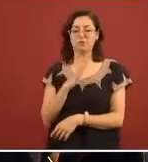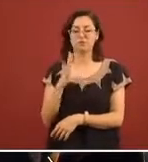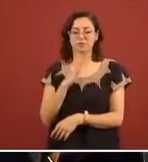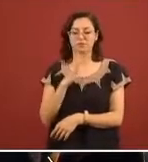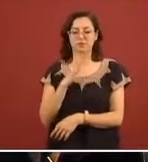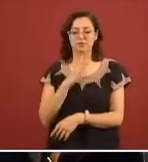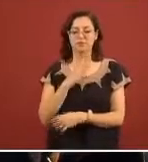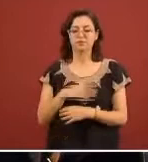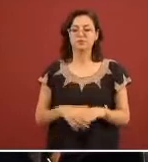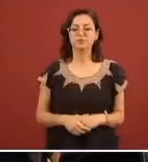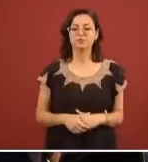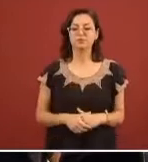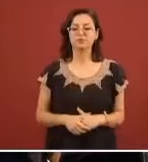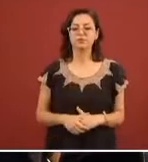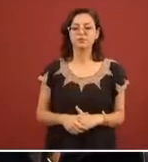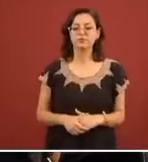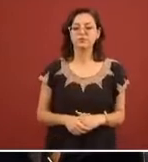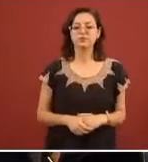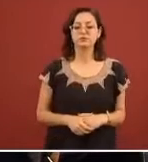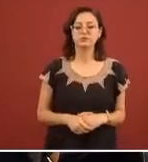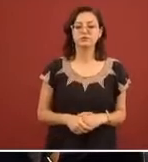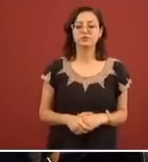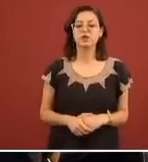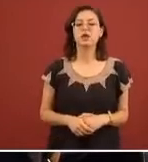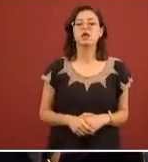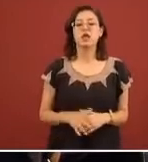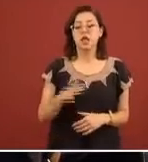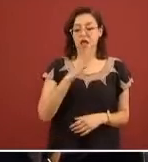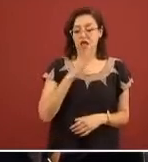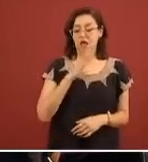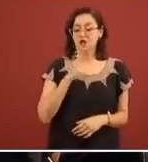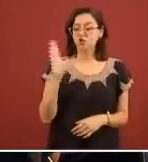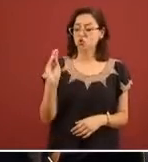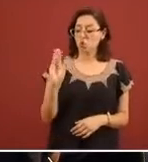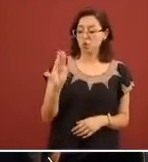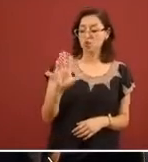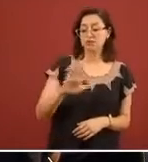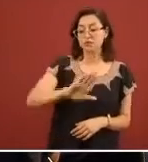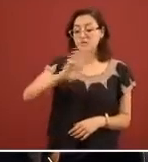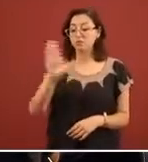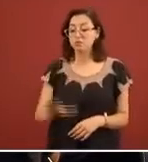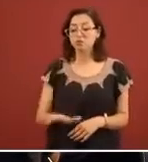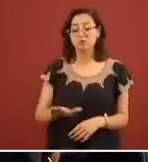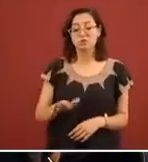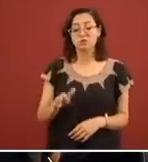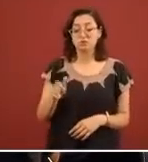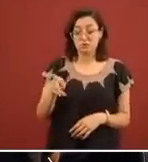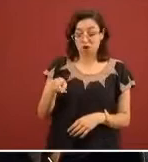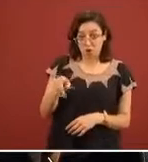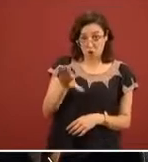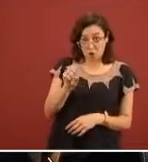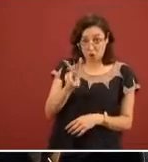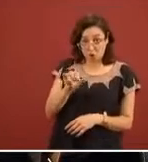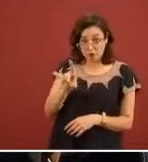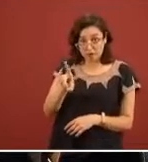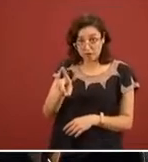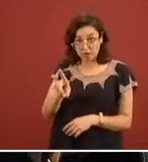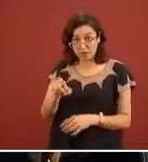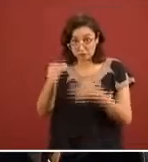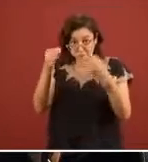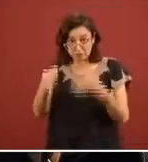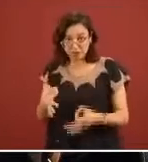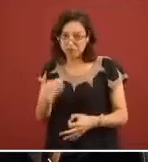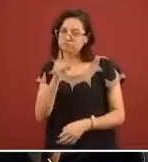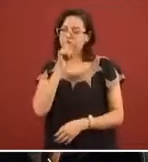la enfermedad al día de hoy. Así también tenemos 90 defunciones que están en categoría de sospechosas y cuando tengamos